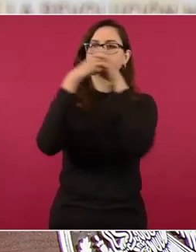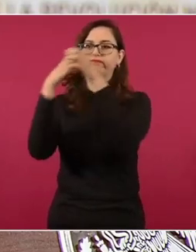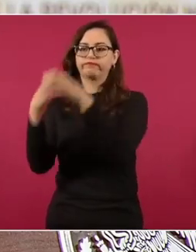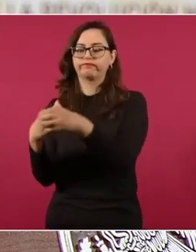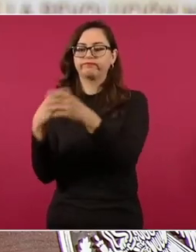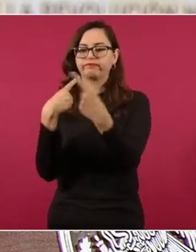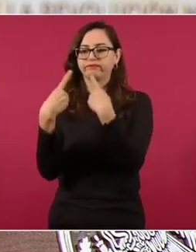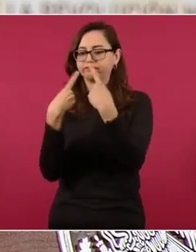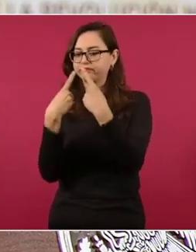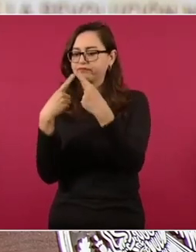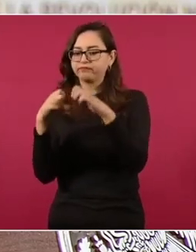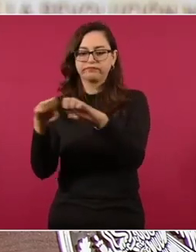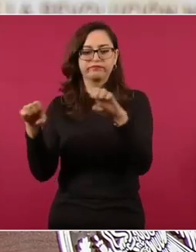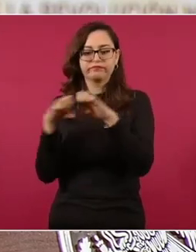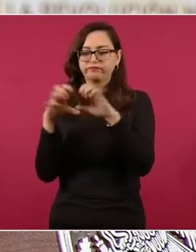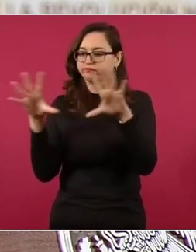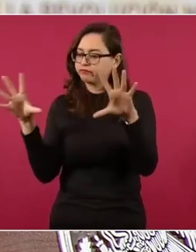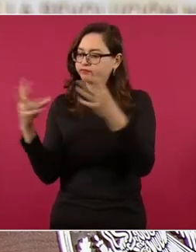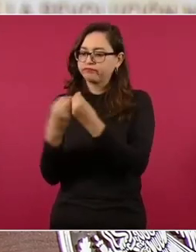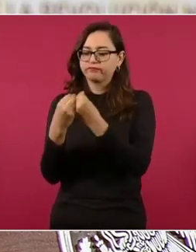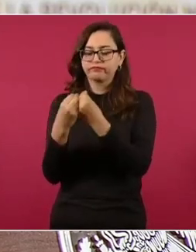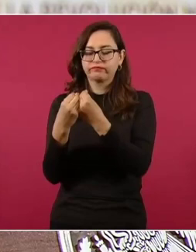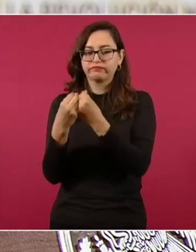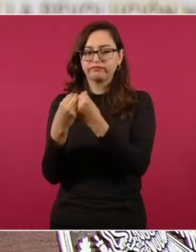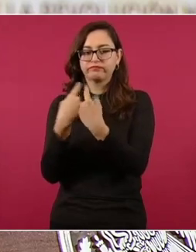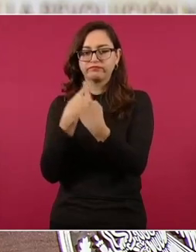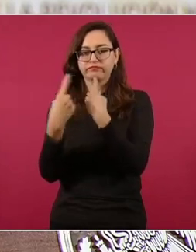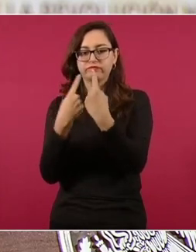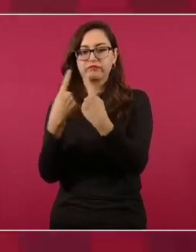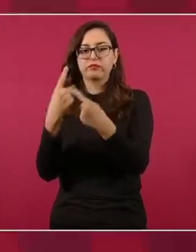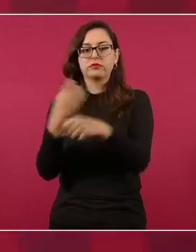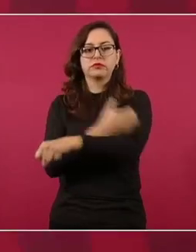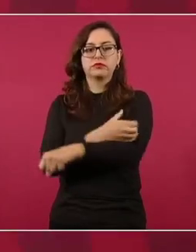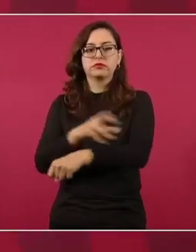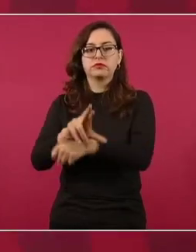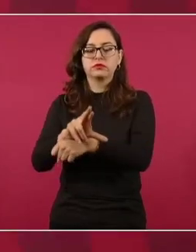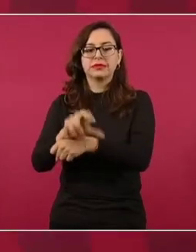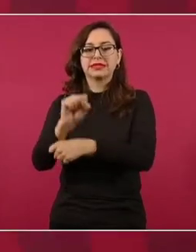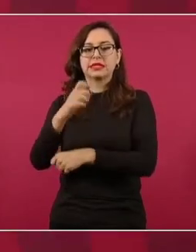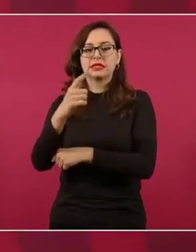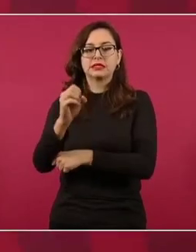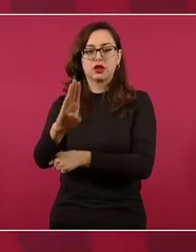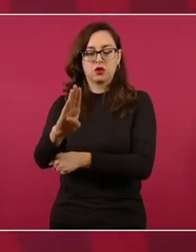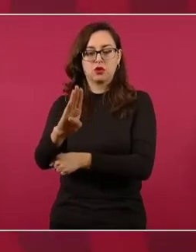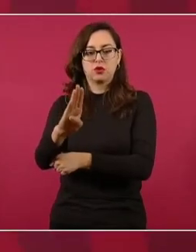de todo el gabinete del gobierno, coordina el secretario de Gobernación.